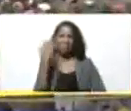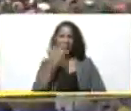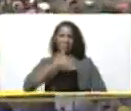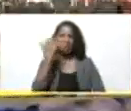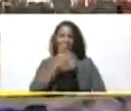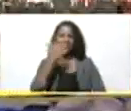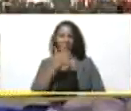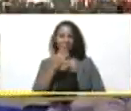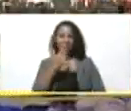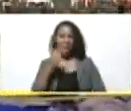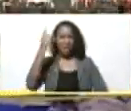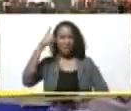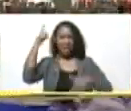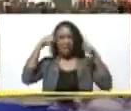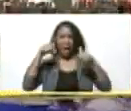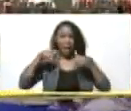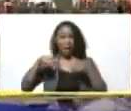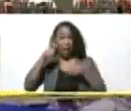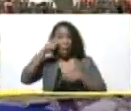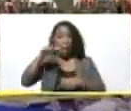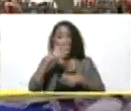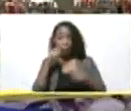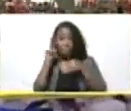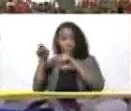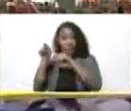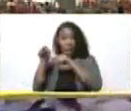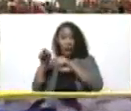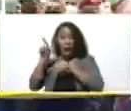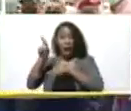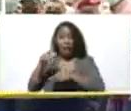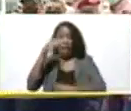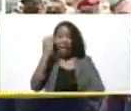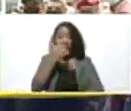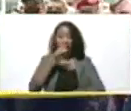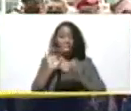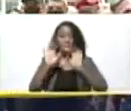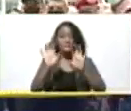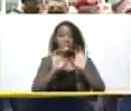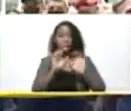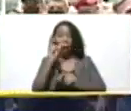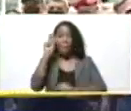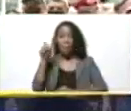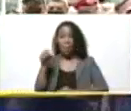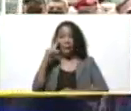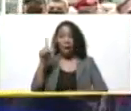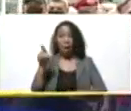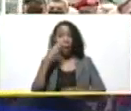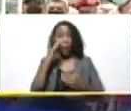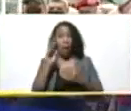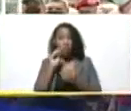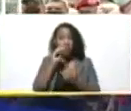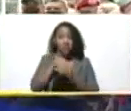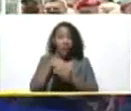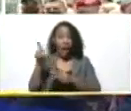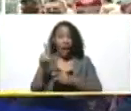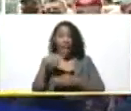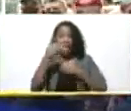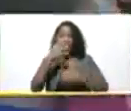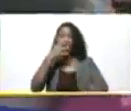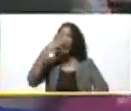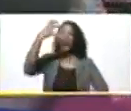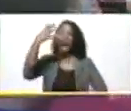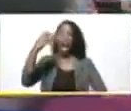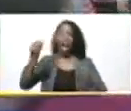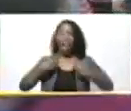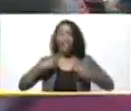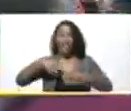El Conde del Guácharo está aquí entre el público, mira. El Conde del Guácharo está por aquí, mira, infiltrado. Fue el que pegó el grito. ¿Qué